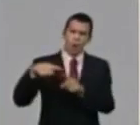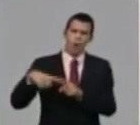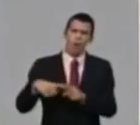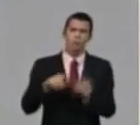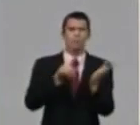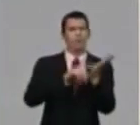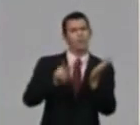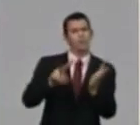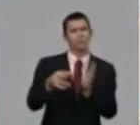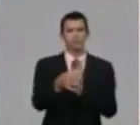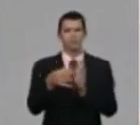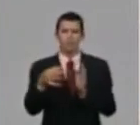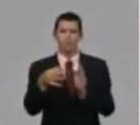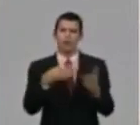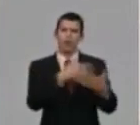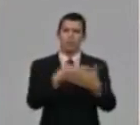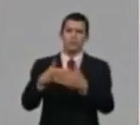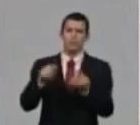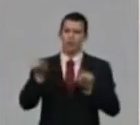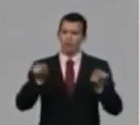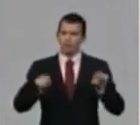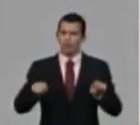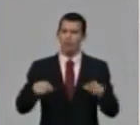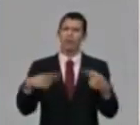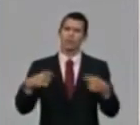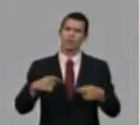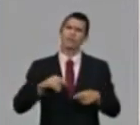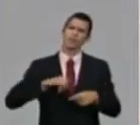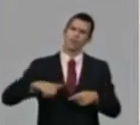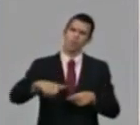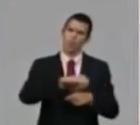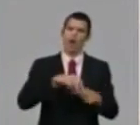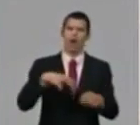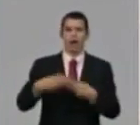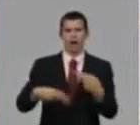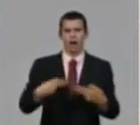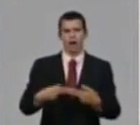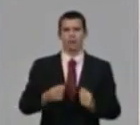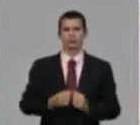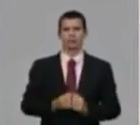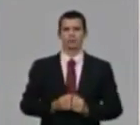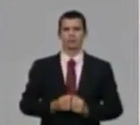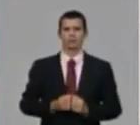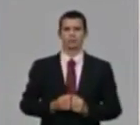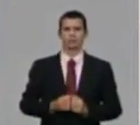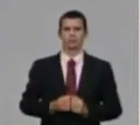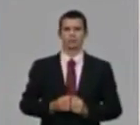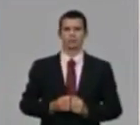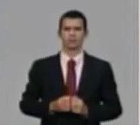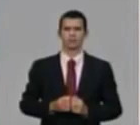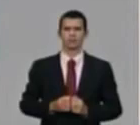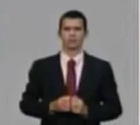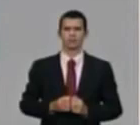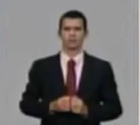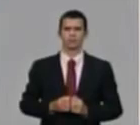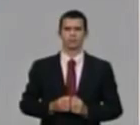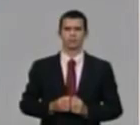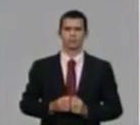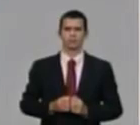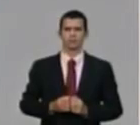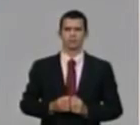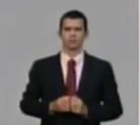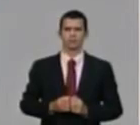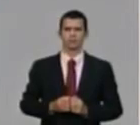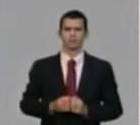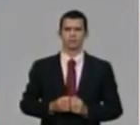finanzas y precios con los coordinadores de las actividades de la economía para que se hagan las puntualizaciones necesarias y evitar que se